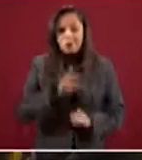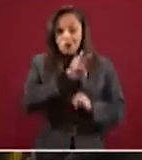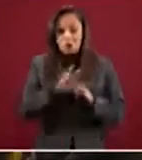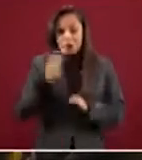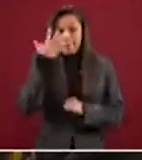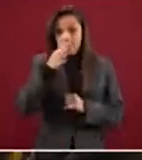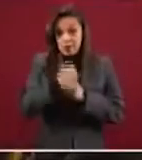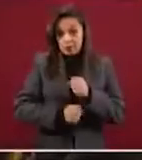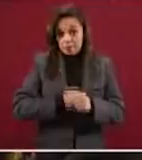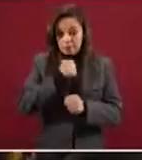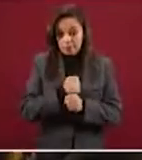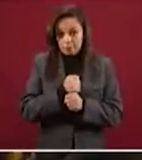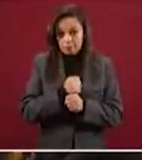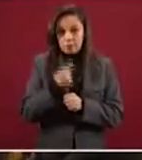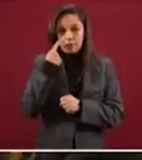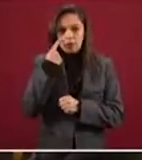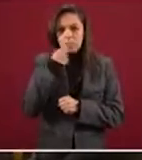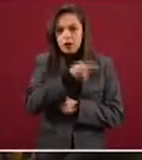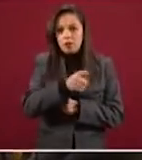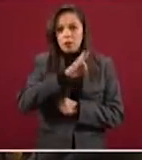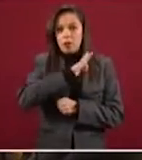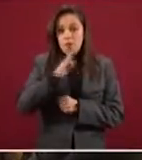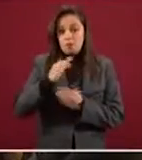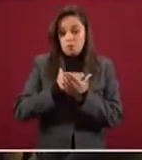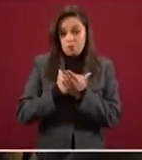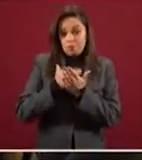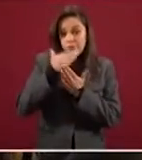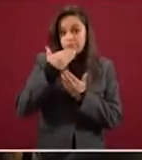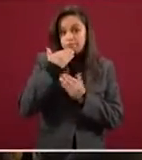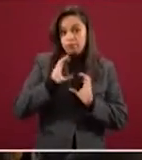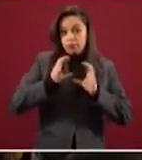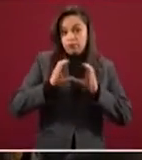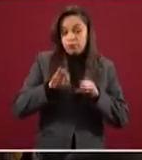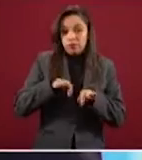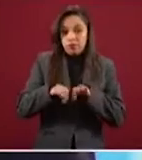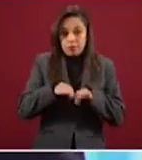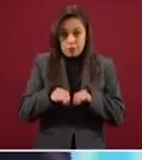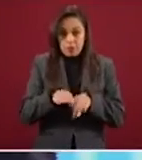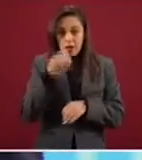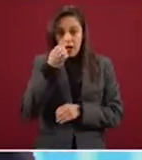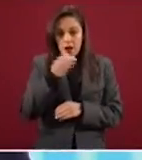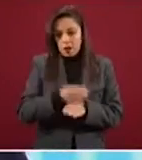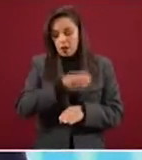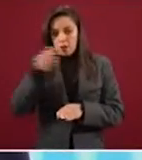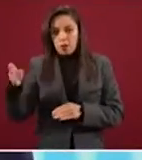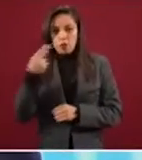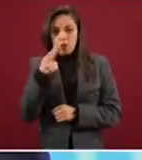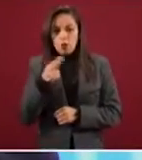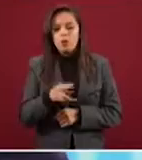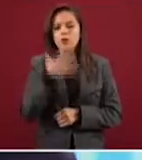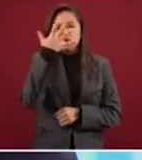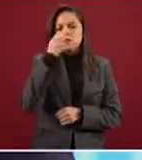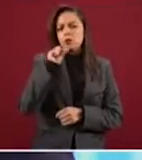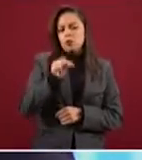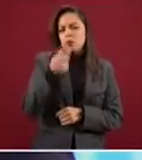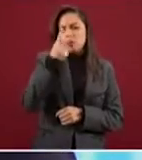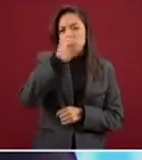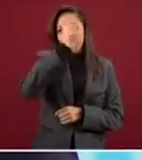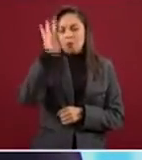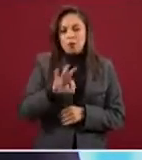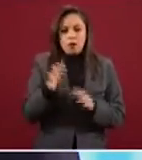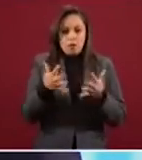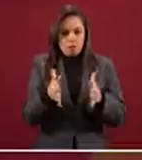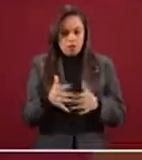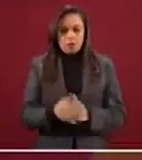en la tasa de crecimiento de empleo entre enero y noviembre es de alrededor de 5.2 por ciento y la caída